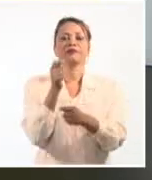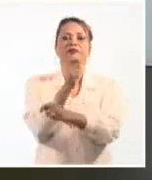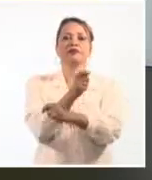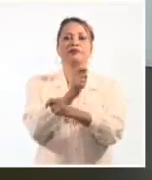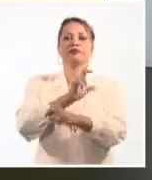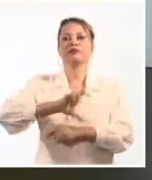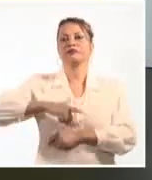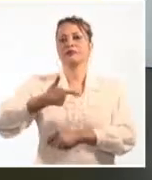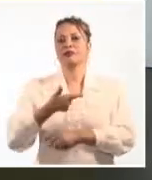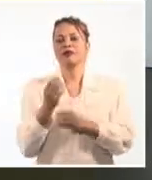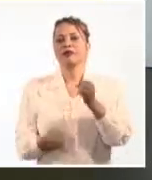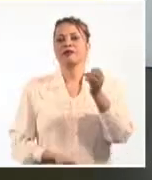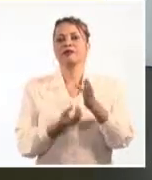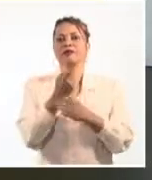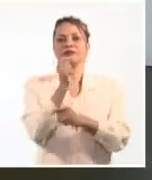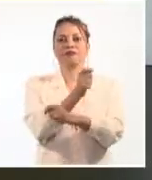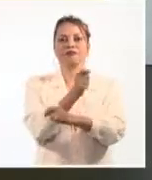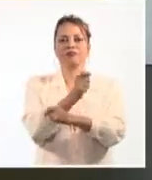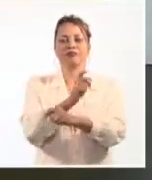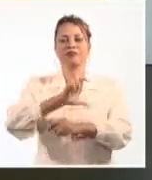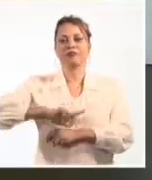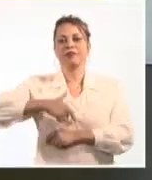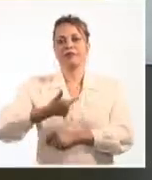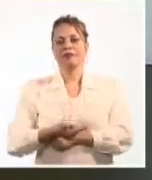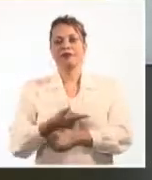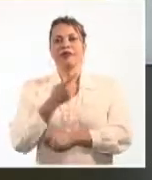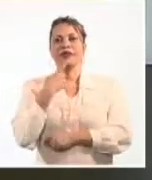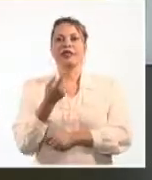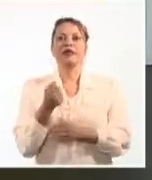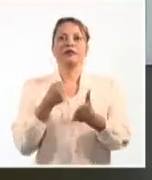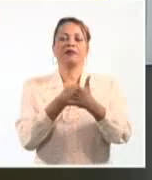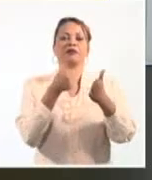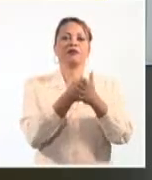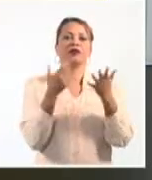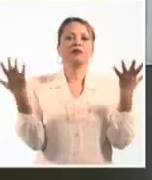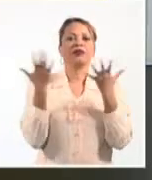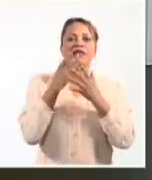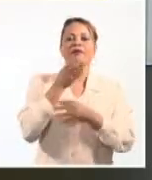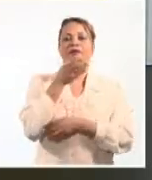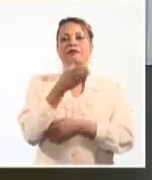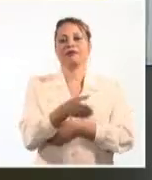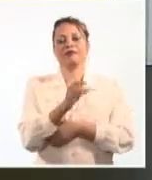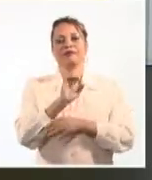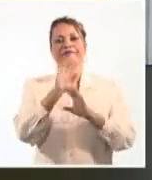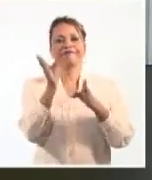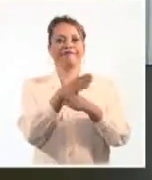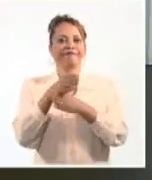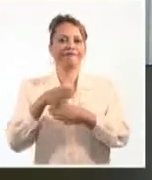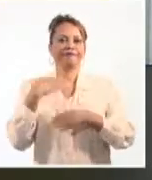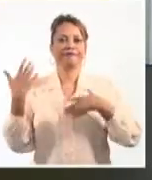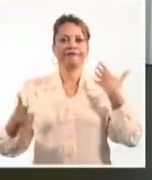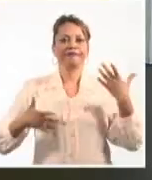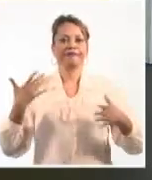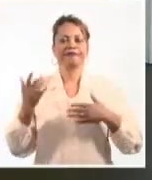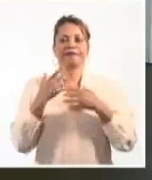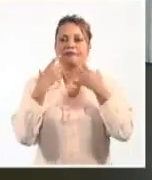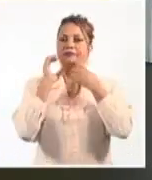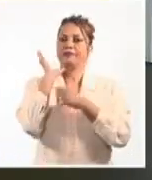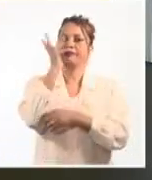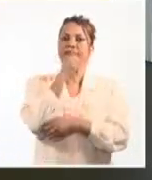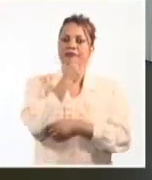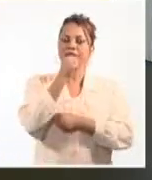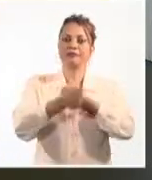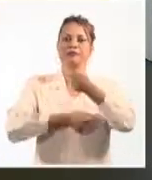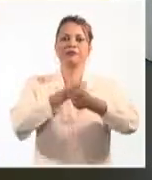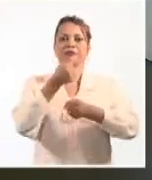y a la formación de instructores de arte, concebidos e impulsados por Fidel, entre sus realizaciones más hermosas y útiles. Los